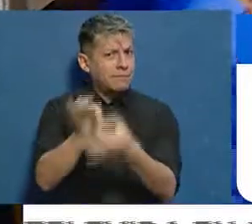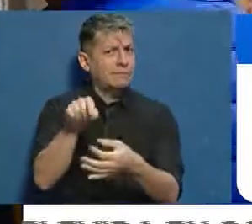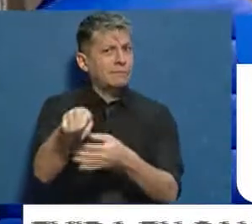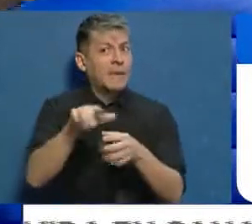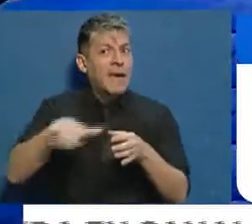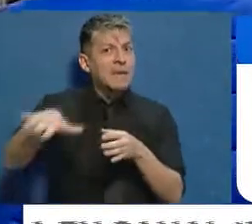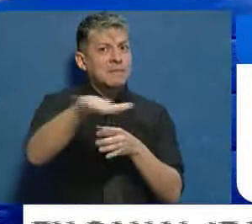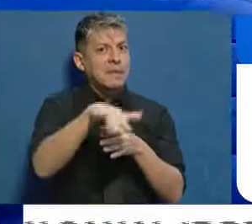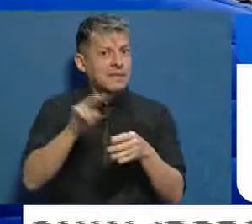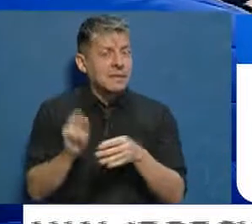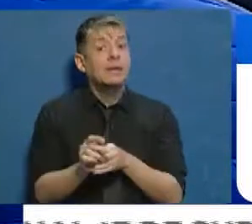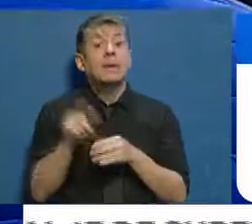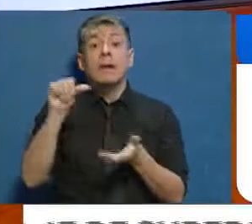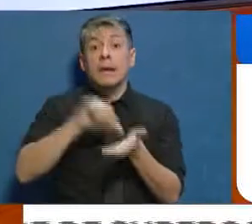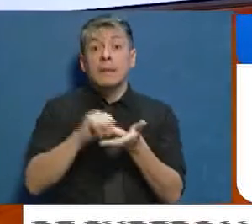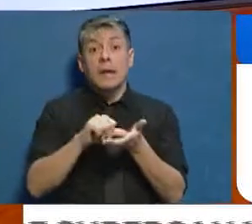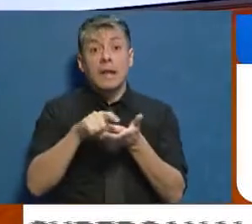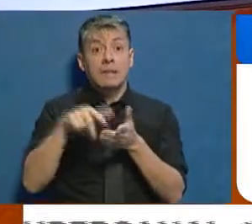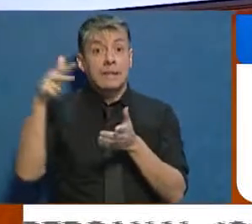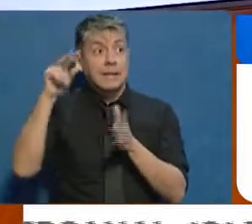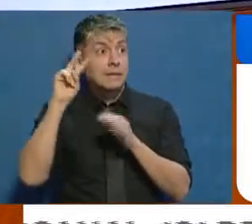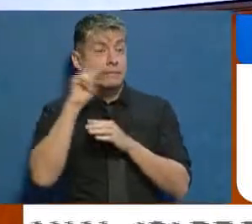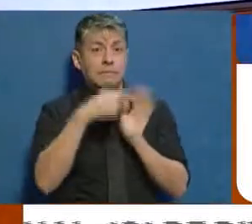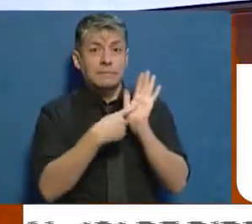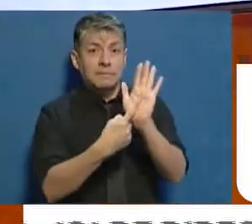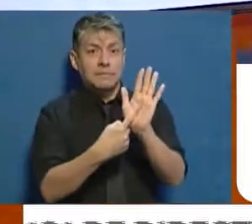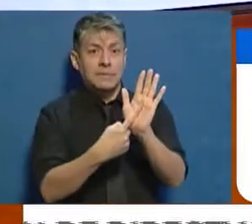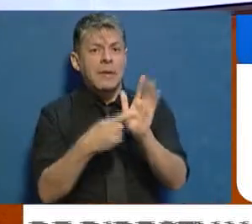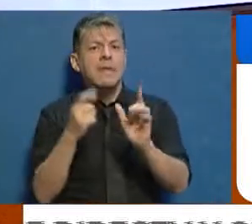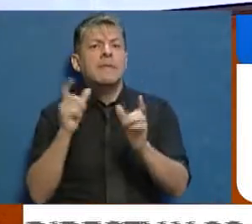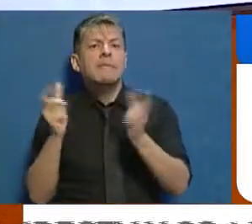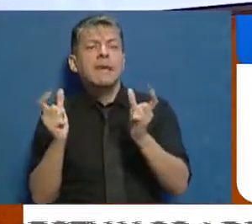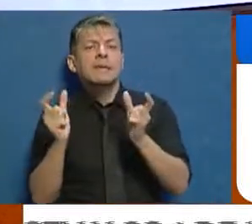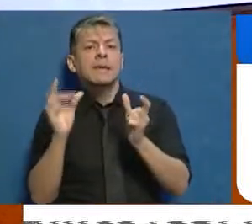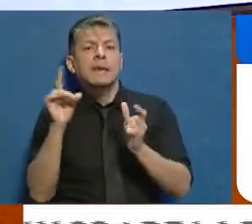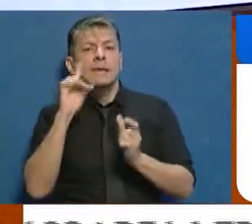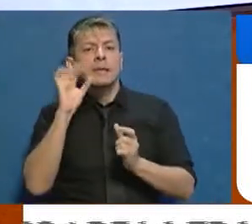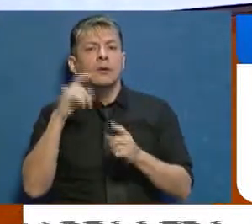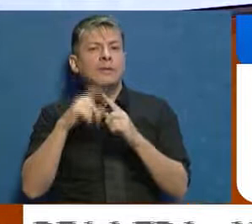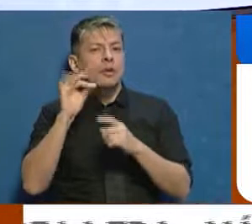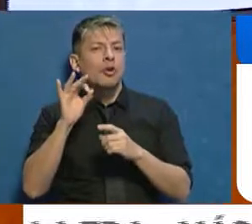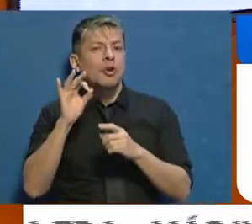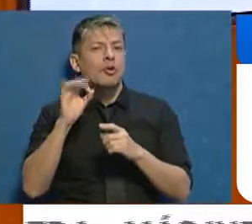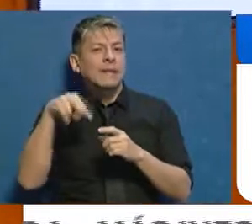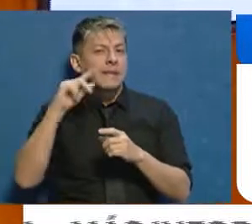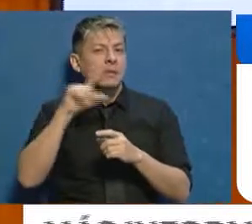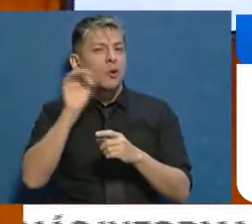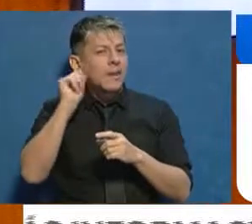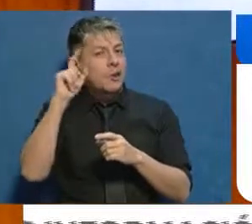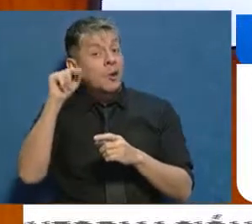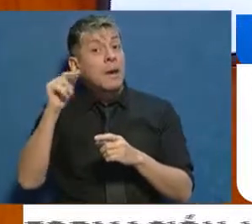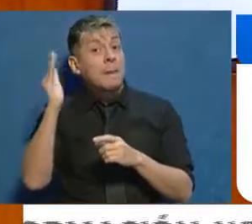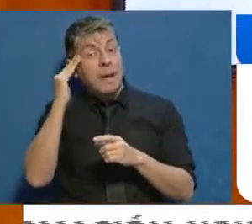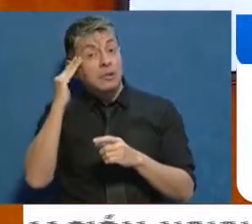con una imagen satelital mostraron la diferencia en la emisión de dióxido de nitrógeno entre marzo de 2019 y marzo